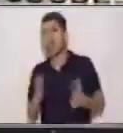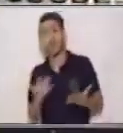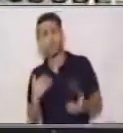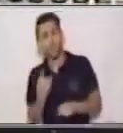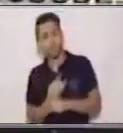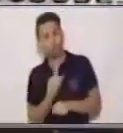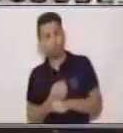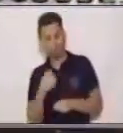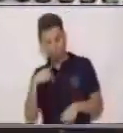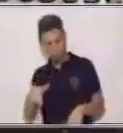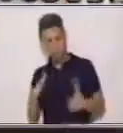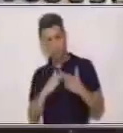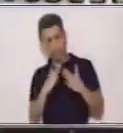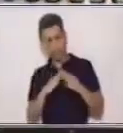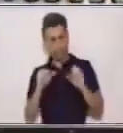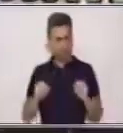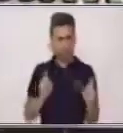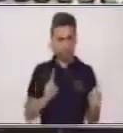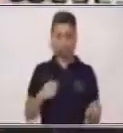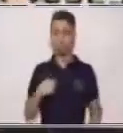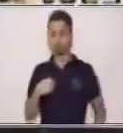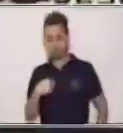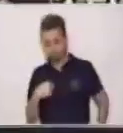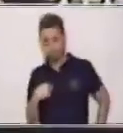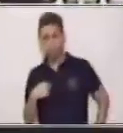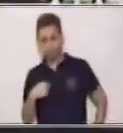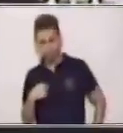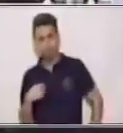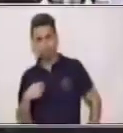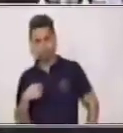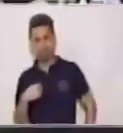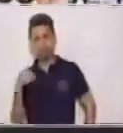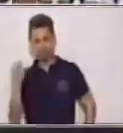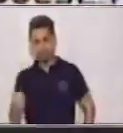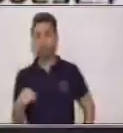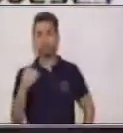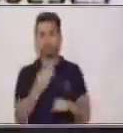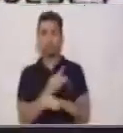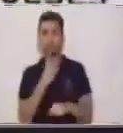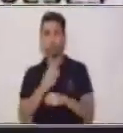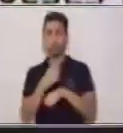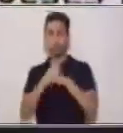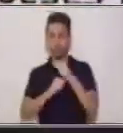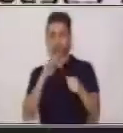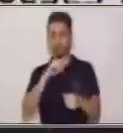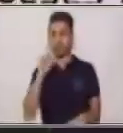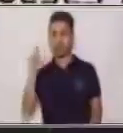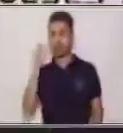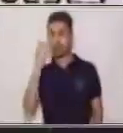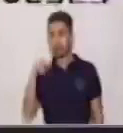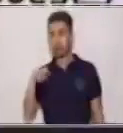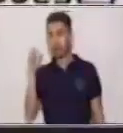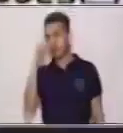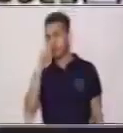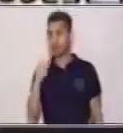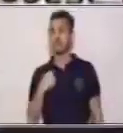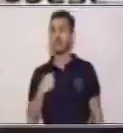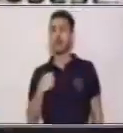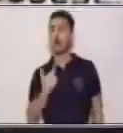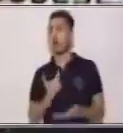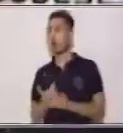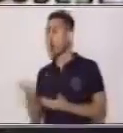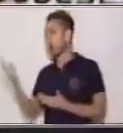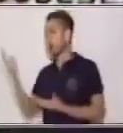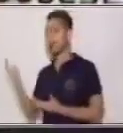casa? Por supuesto que sí. Utilizamos las fracciones cuando vamos a la playa y nos compramos un rico coco